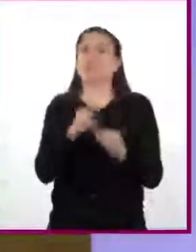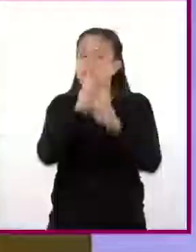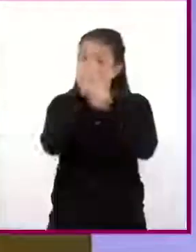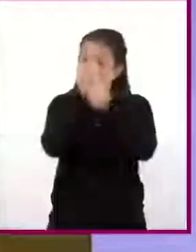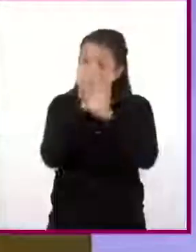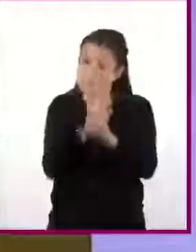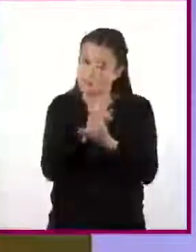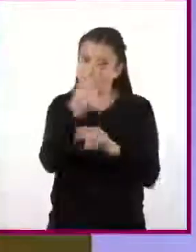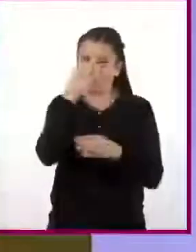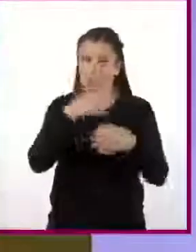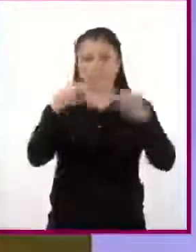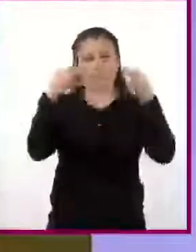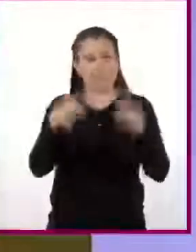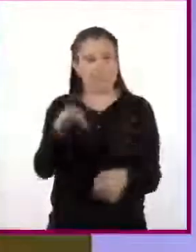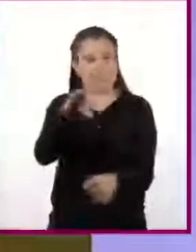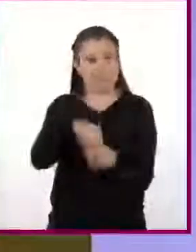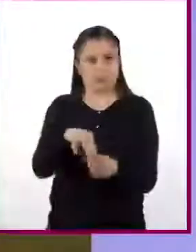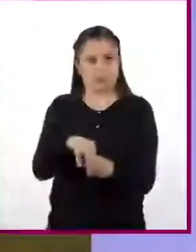dicha voluntad?